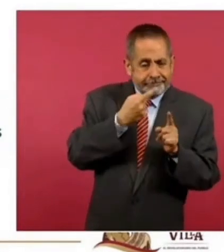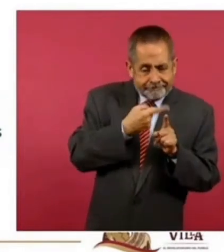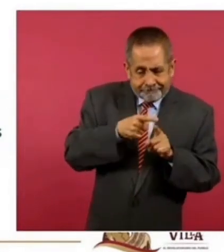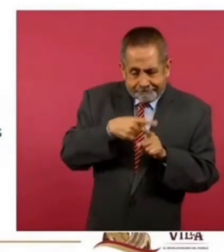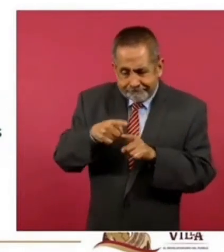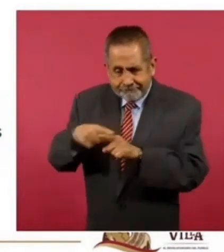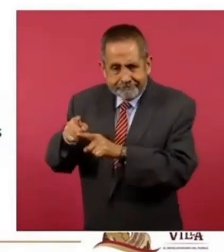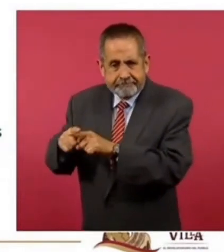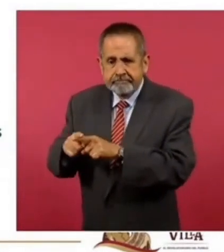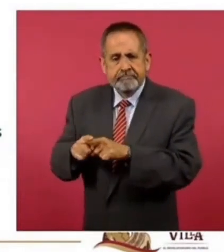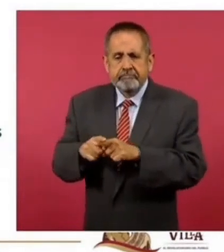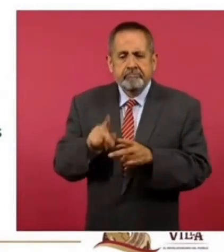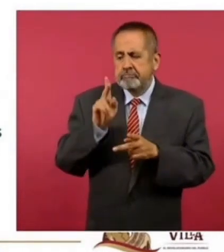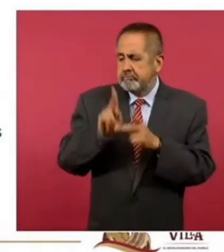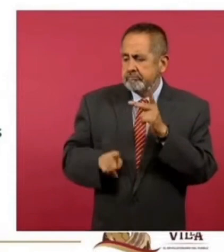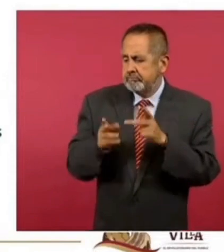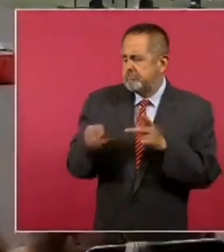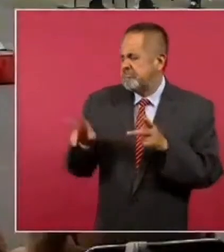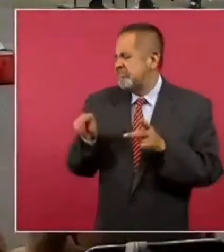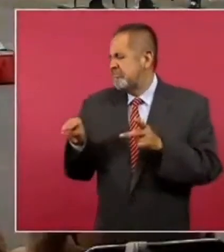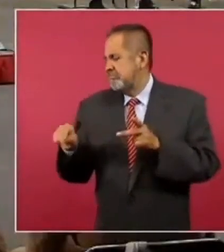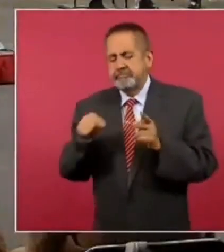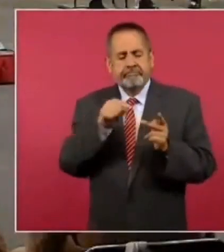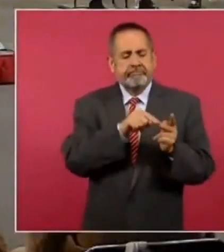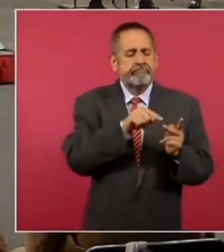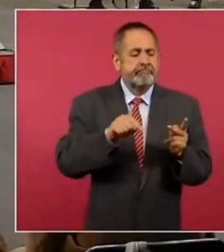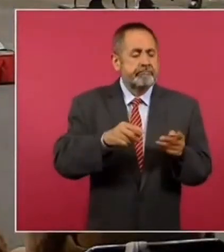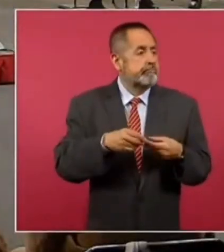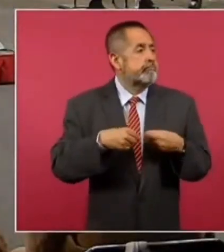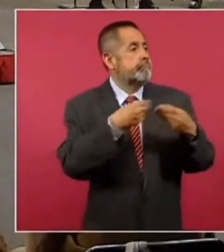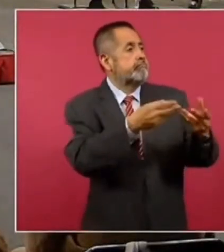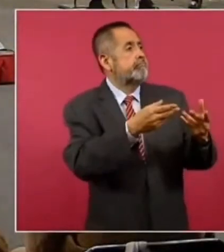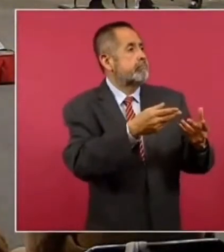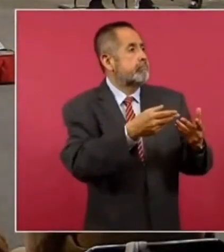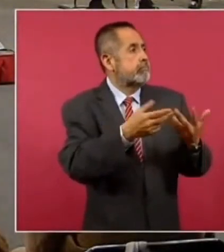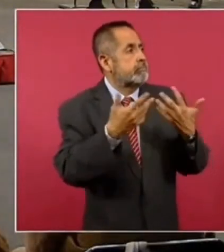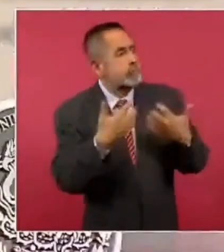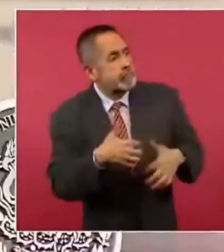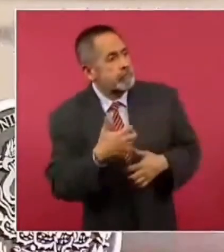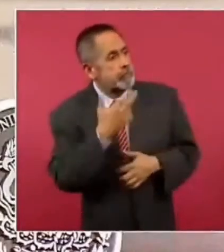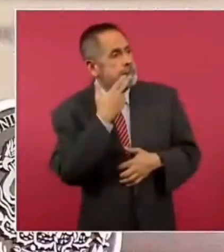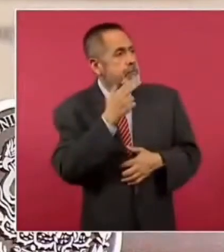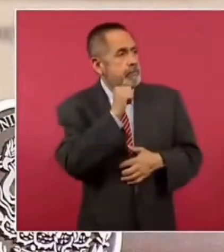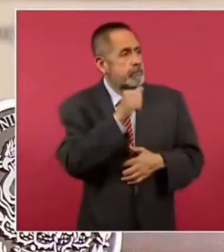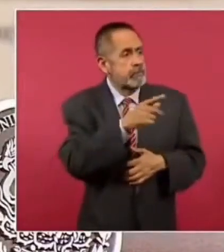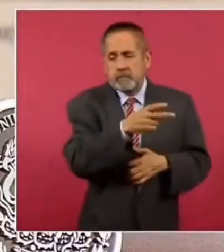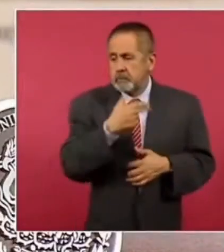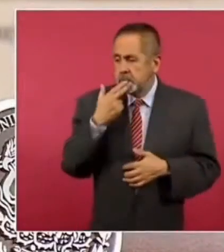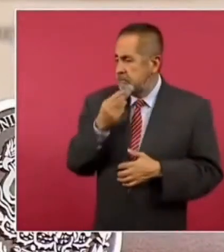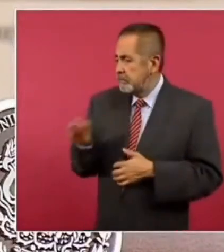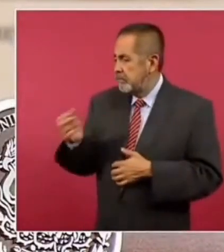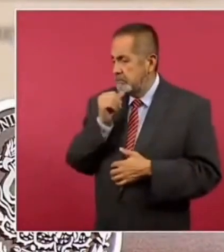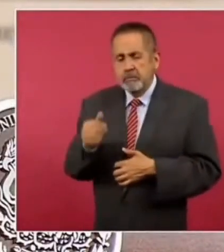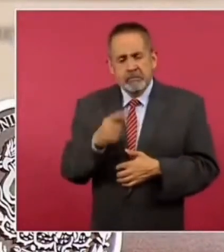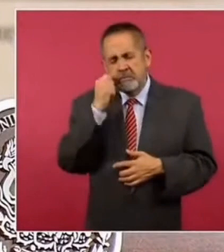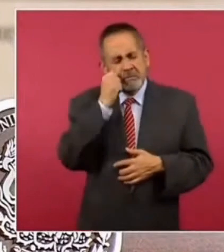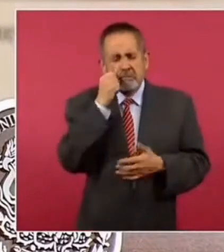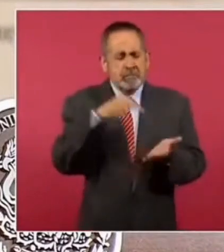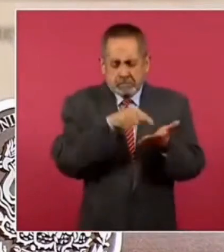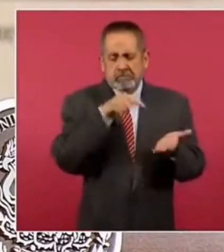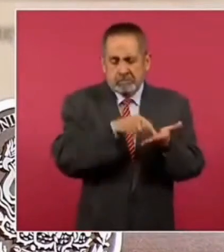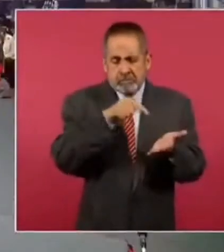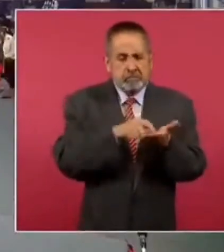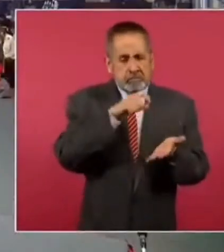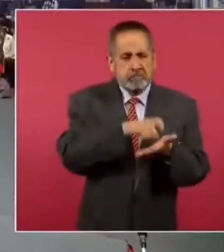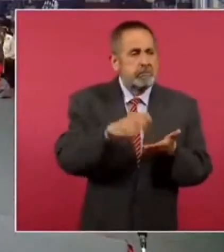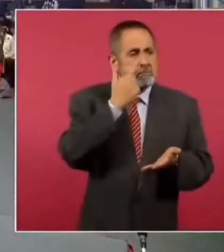ofrecer un sistema de salud, o solicitaban claves que ya nadie produce o claves que ya nadie está utilizando, tipos